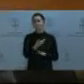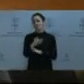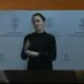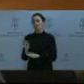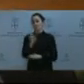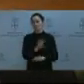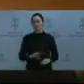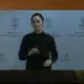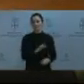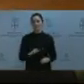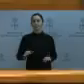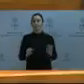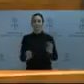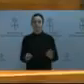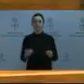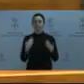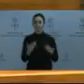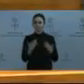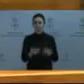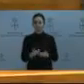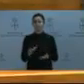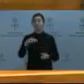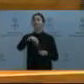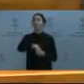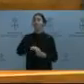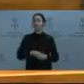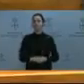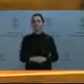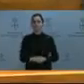gracias. Y vamos a votar afirmativamente. Gracias, señor Gutiérrez.